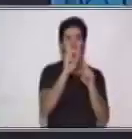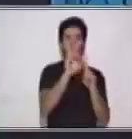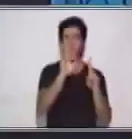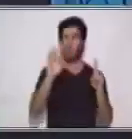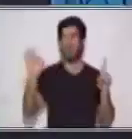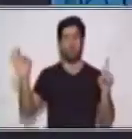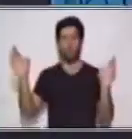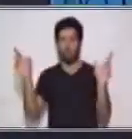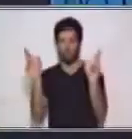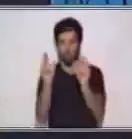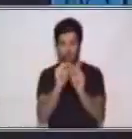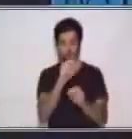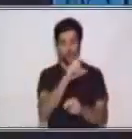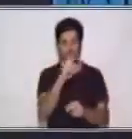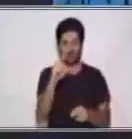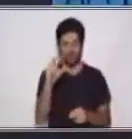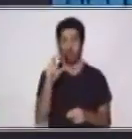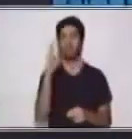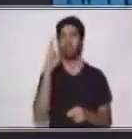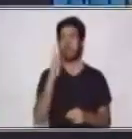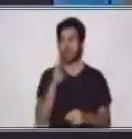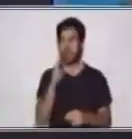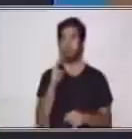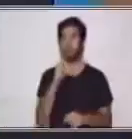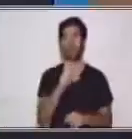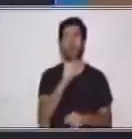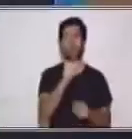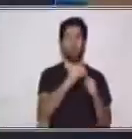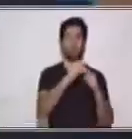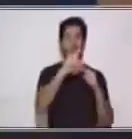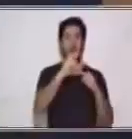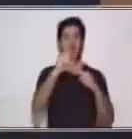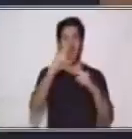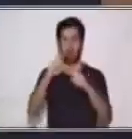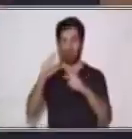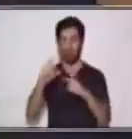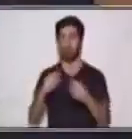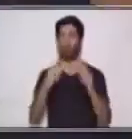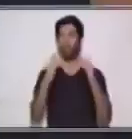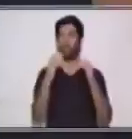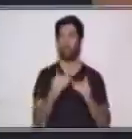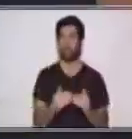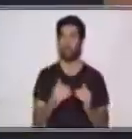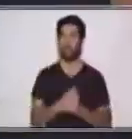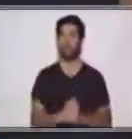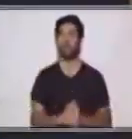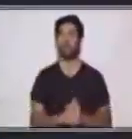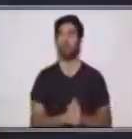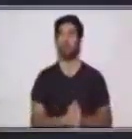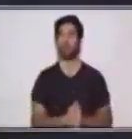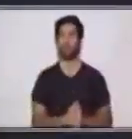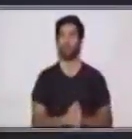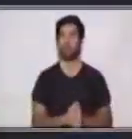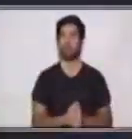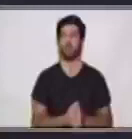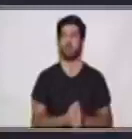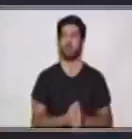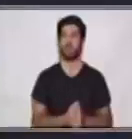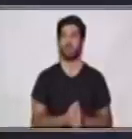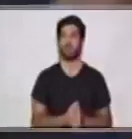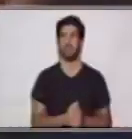muy importante no confundirlas con las siglas. Y también que los nombres de las